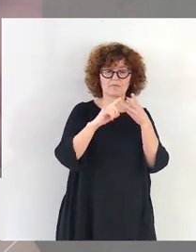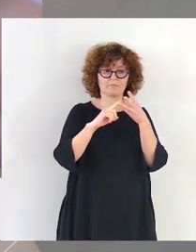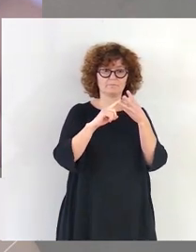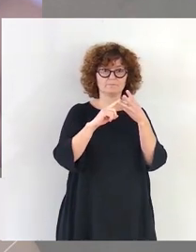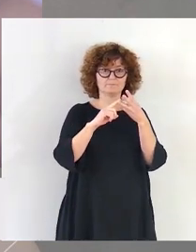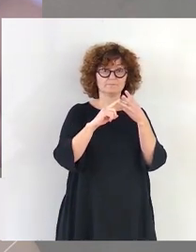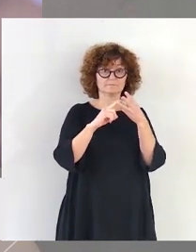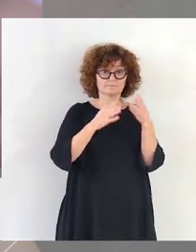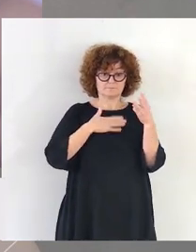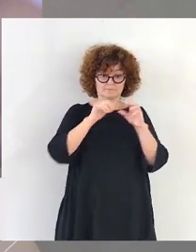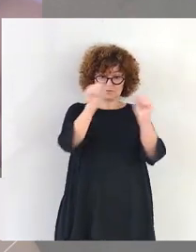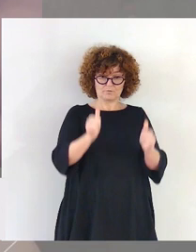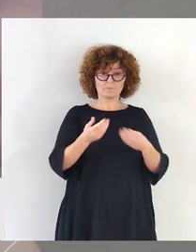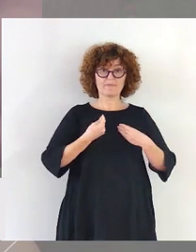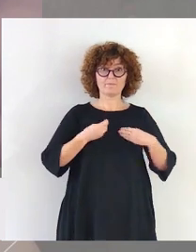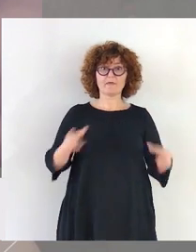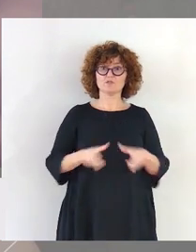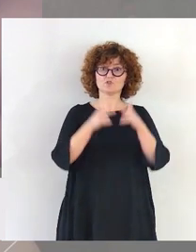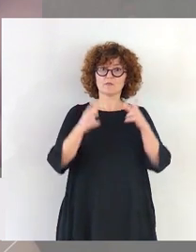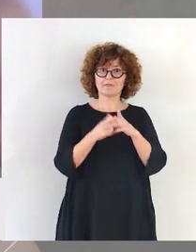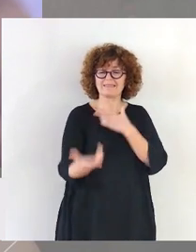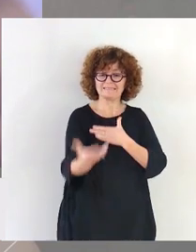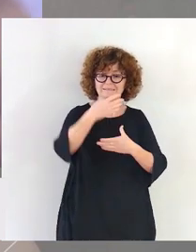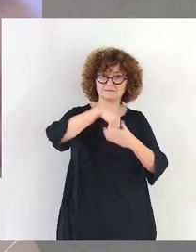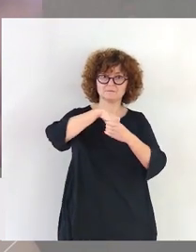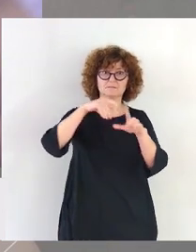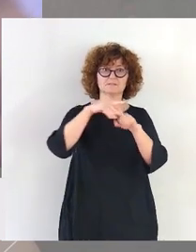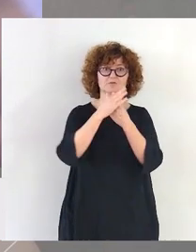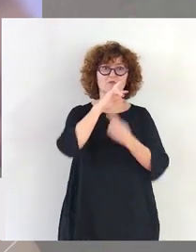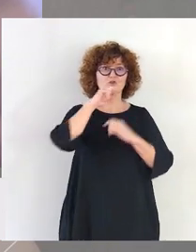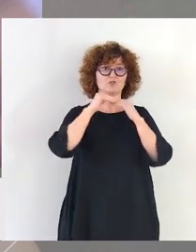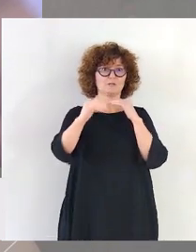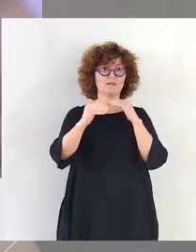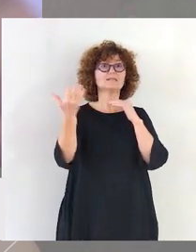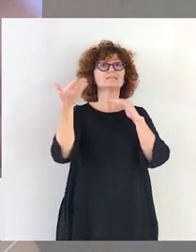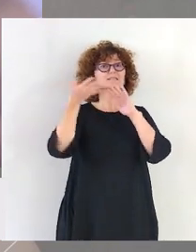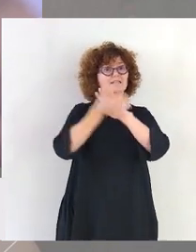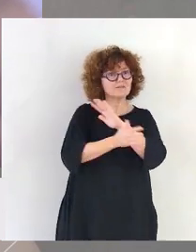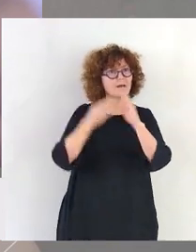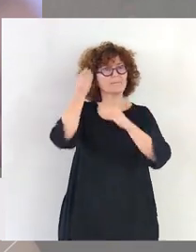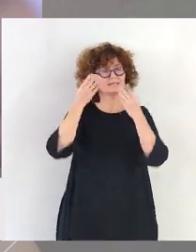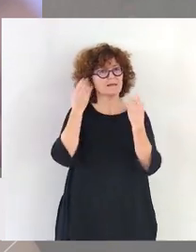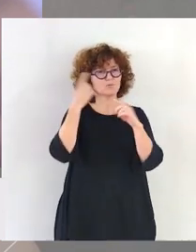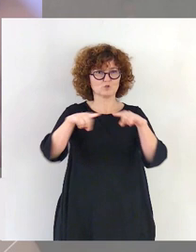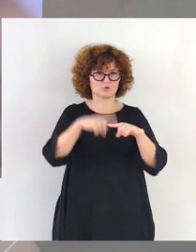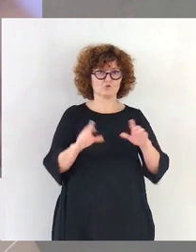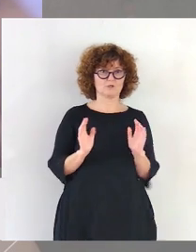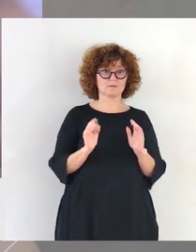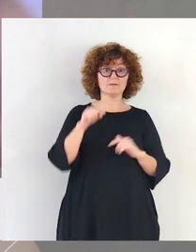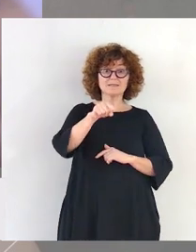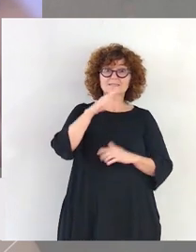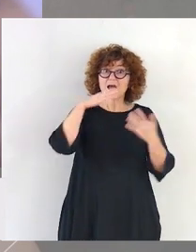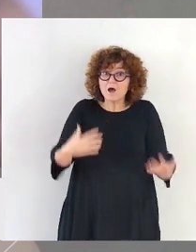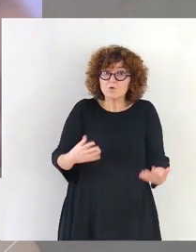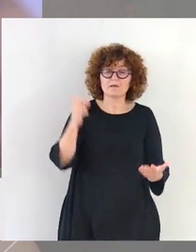que es nuestra forma de vida y nuestra sociedad dentro de ese marco de la sostenibilidad implica repensar muchas cosas y yo creo que ese es el gran desafío que tenemos